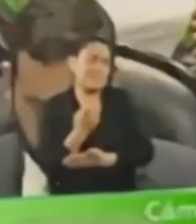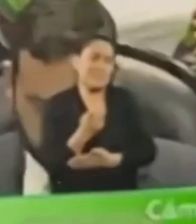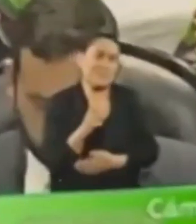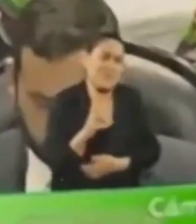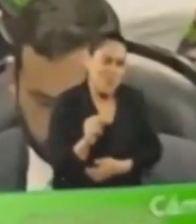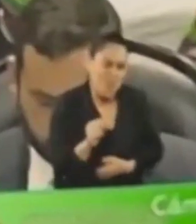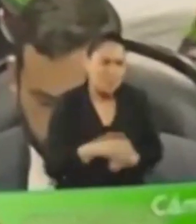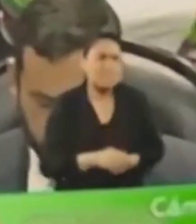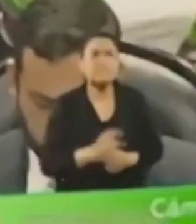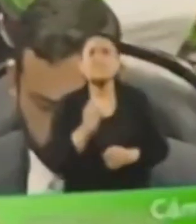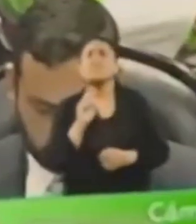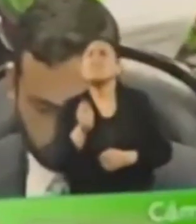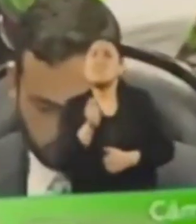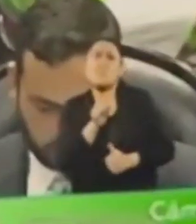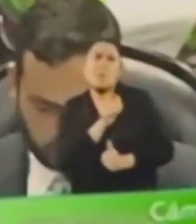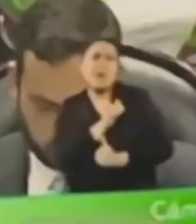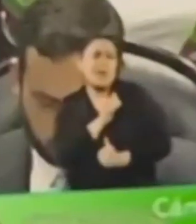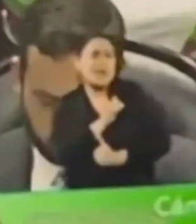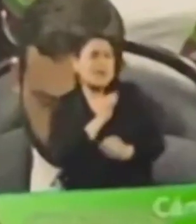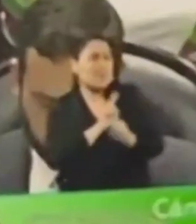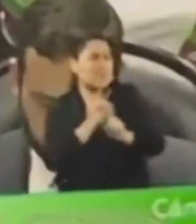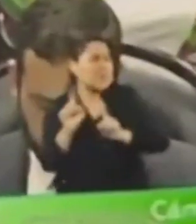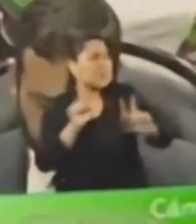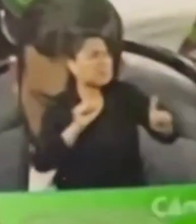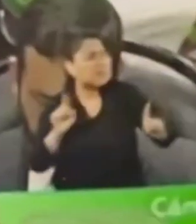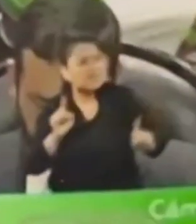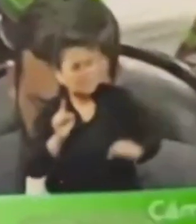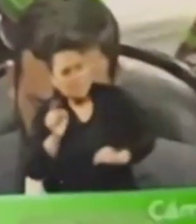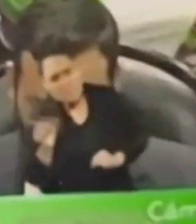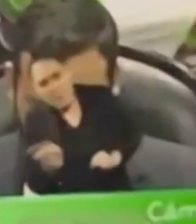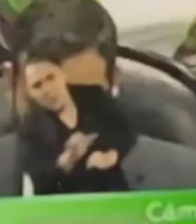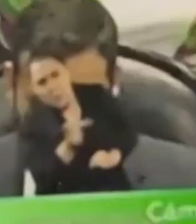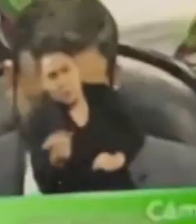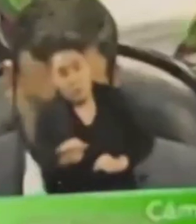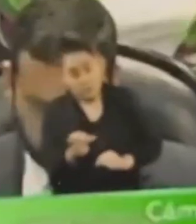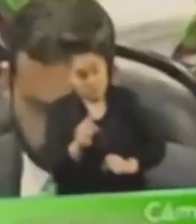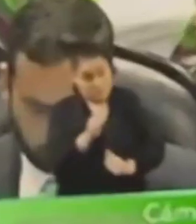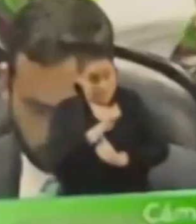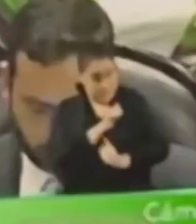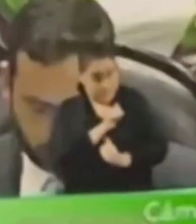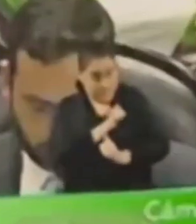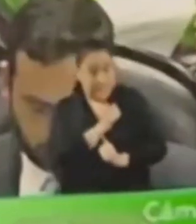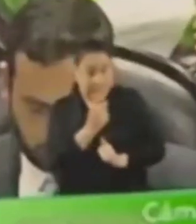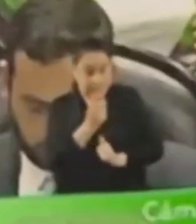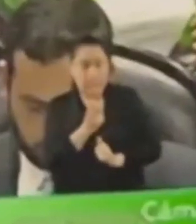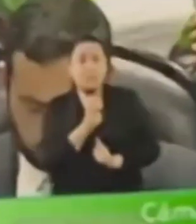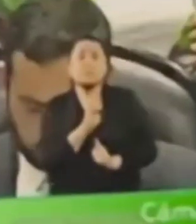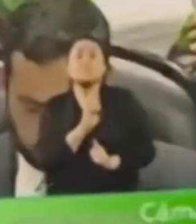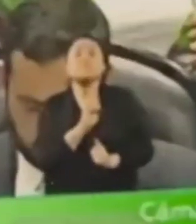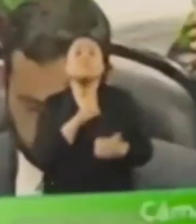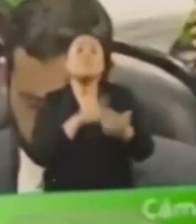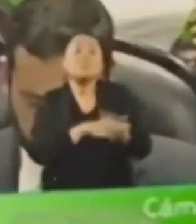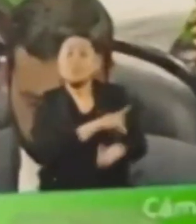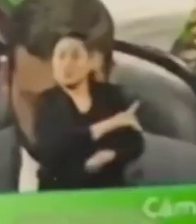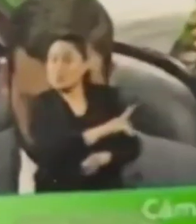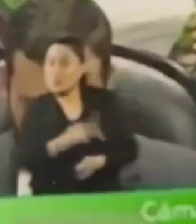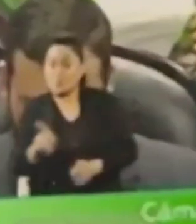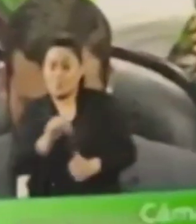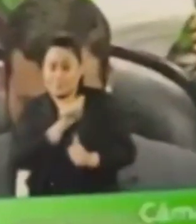la militarización? Preguntó. La militarización es el proceso por el cual el estamento